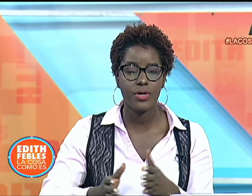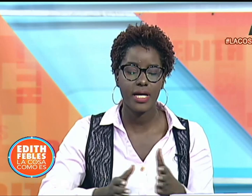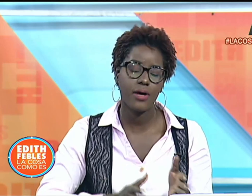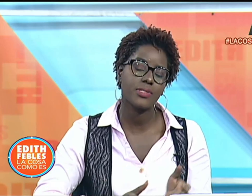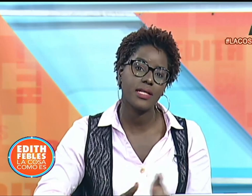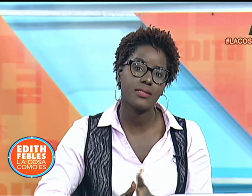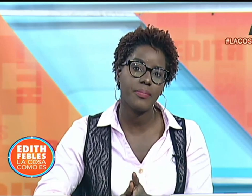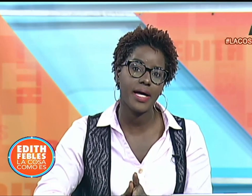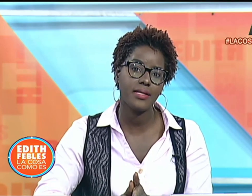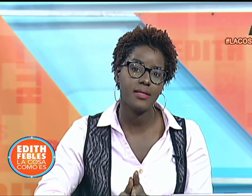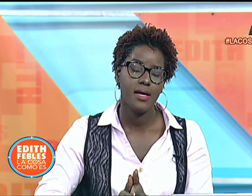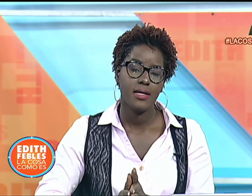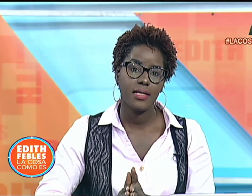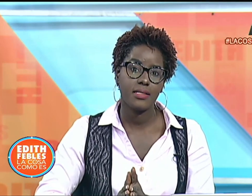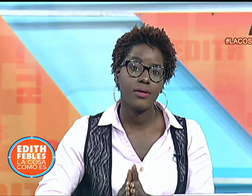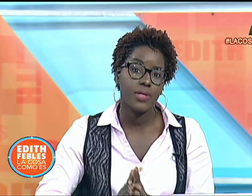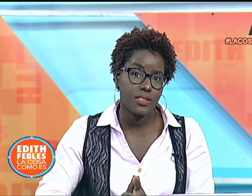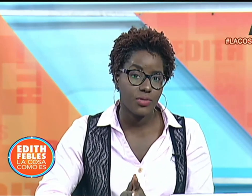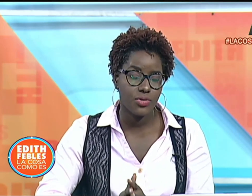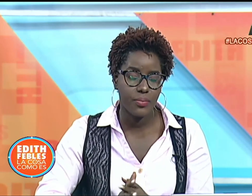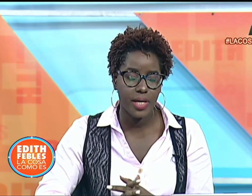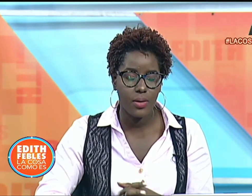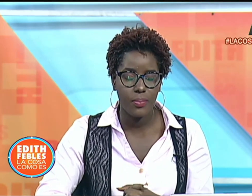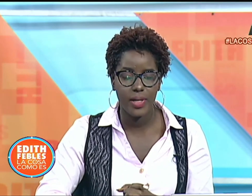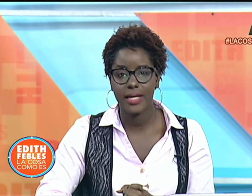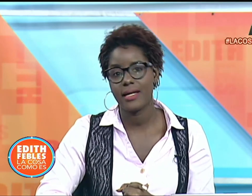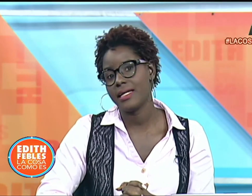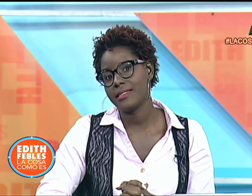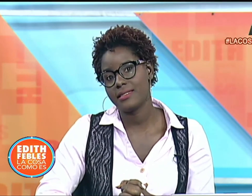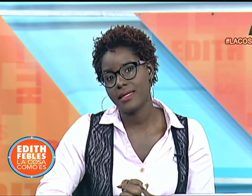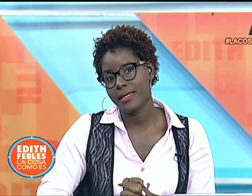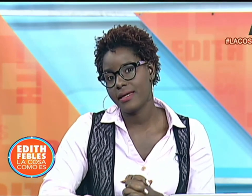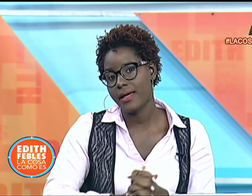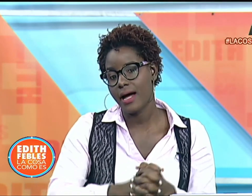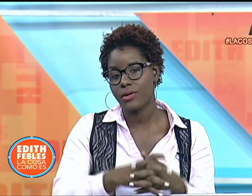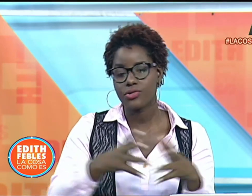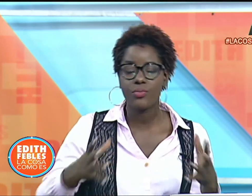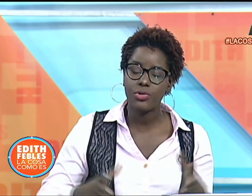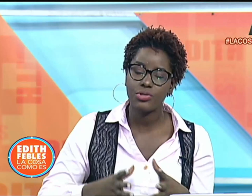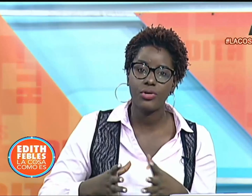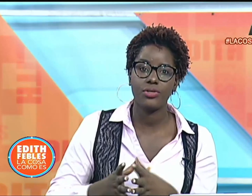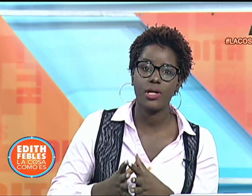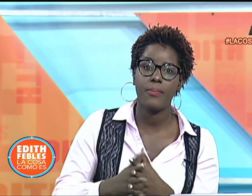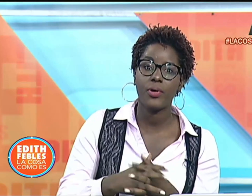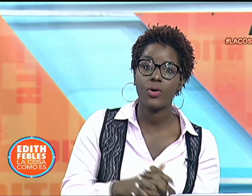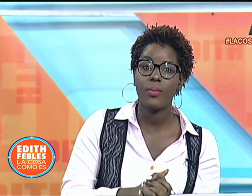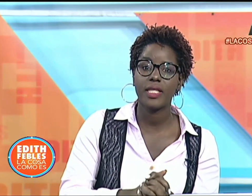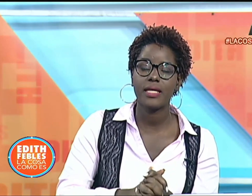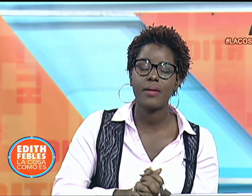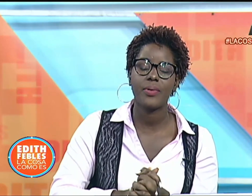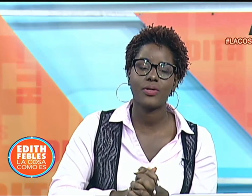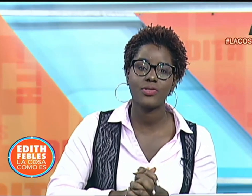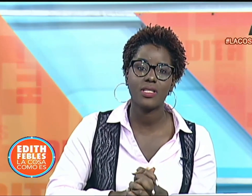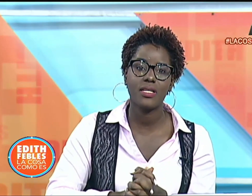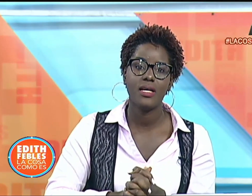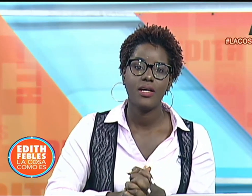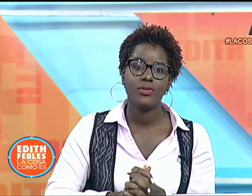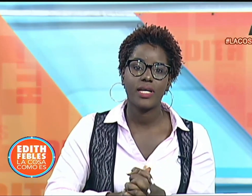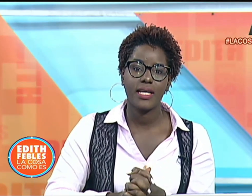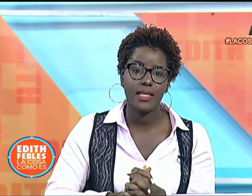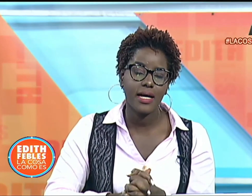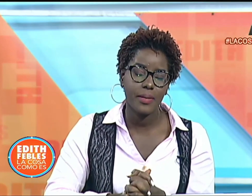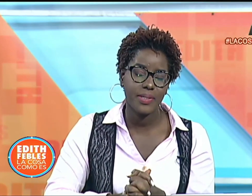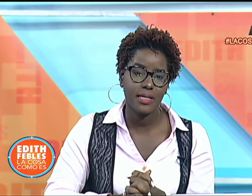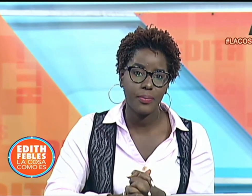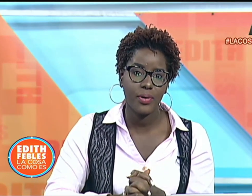cómo encauzar este país que está en una situación bien compleja. A grosso modo es lo que yo les puedo comentar, pero sí no